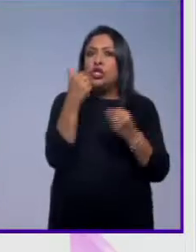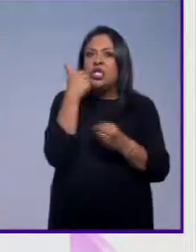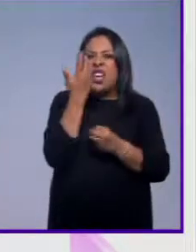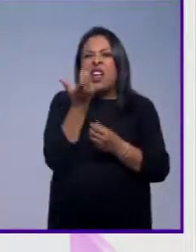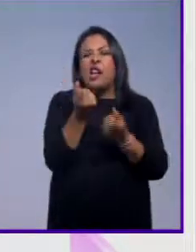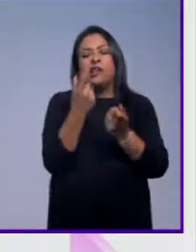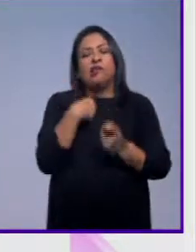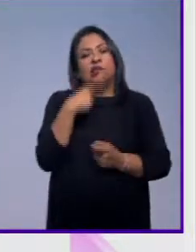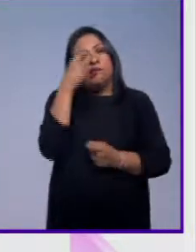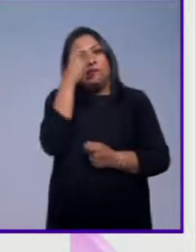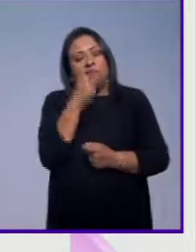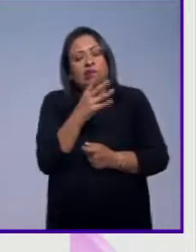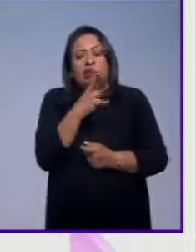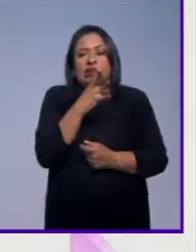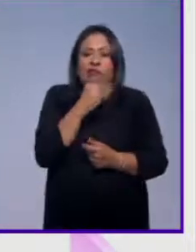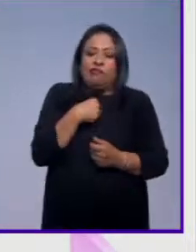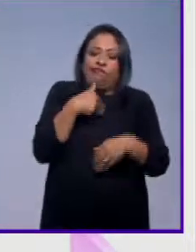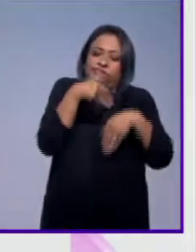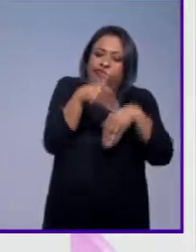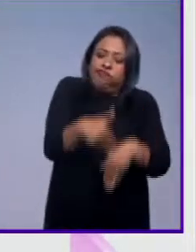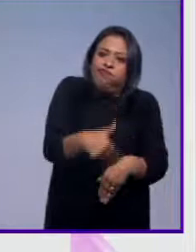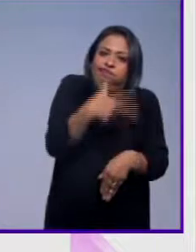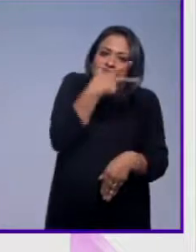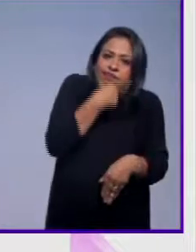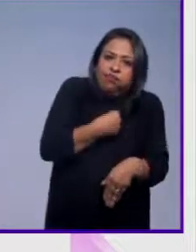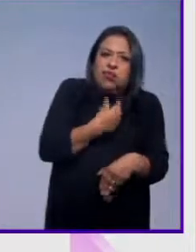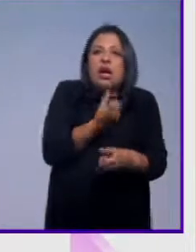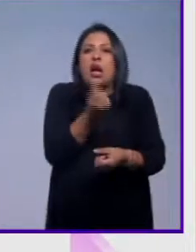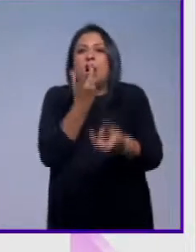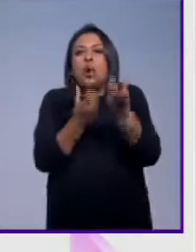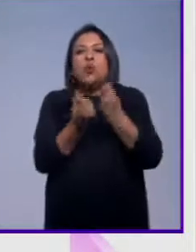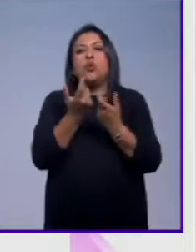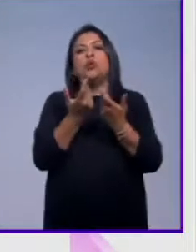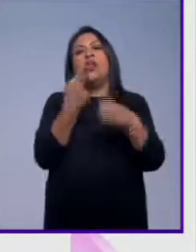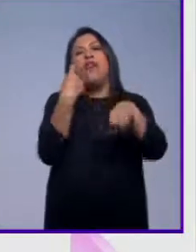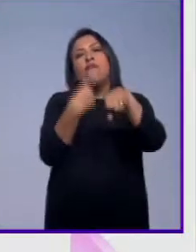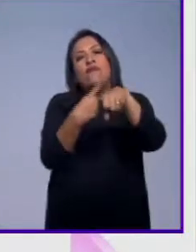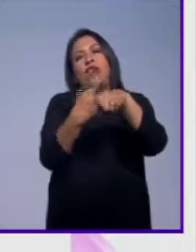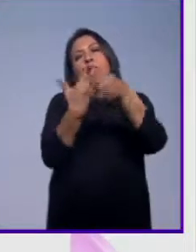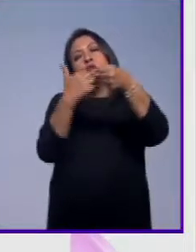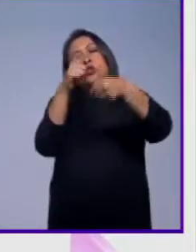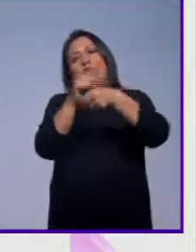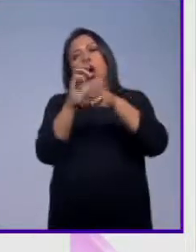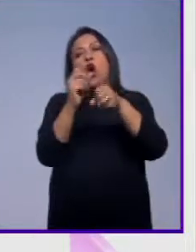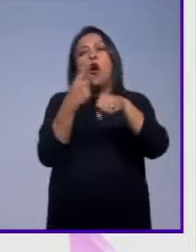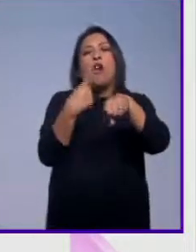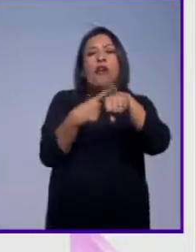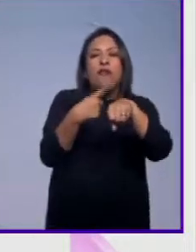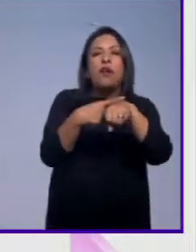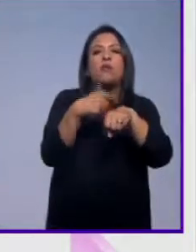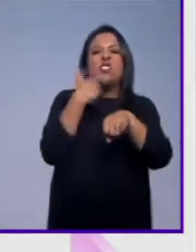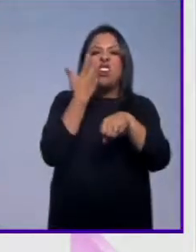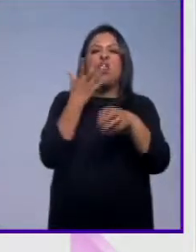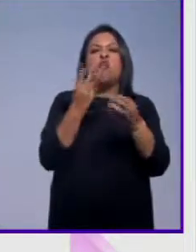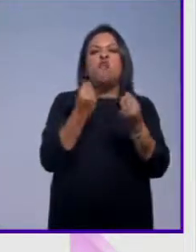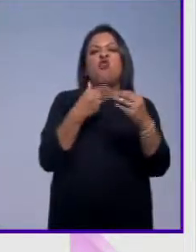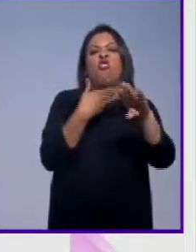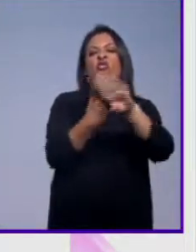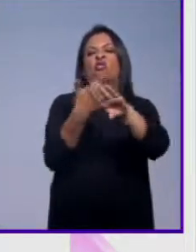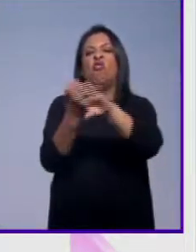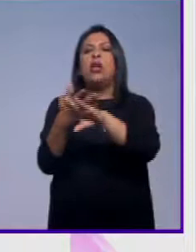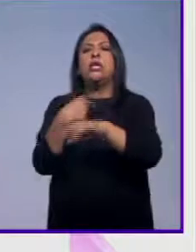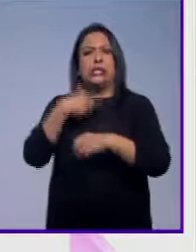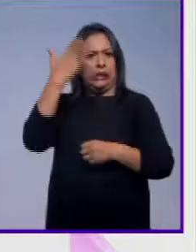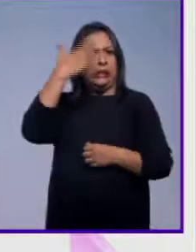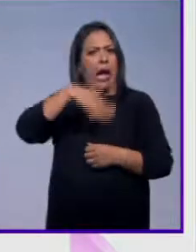que no lo logran o hay algunos que son sociópatas o psicópatas o algunos que han elegido por ejemplo reproducir la pederastia y demás y son muy